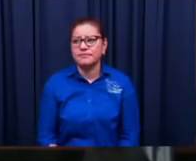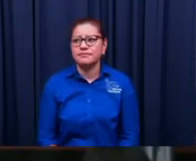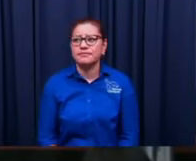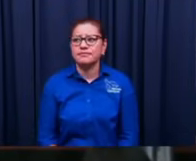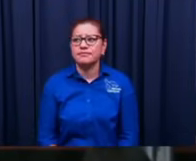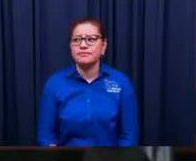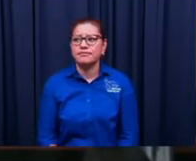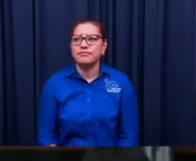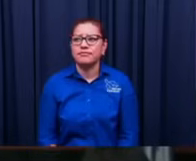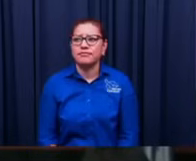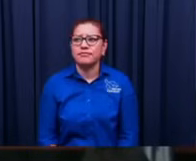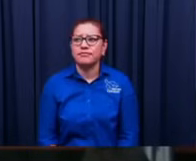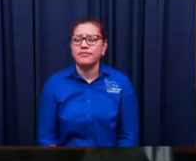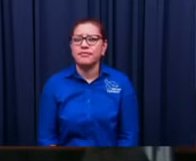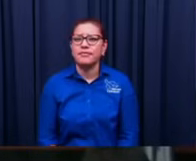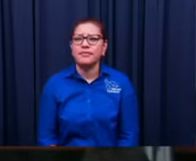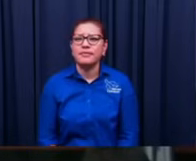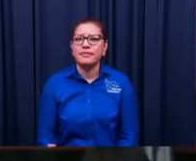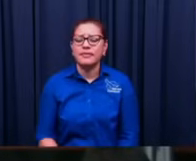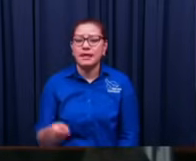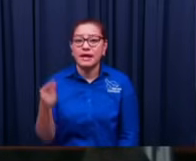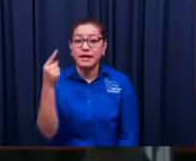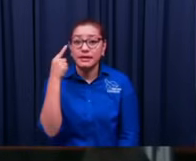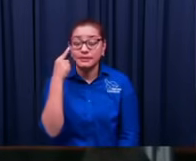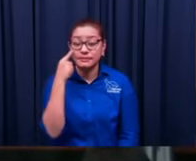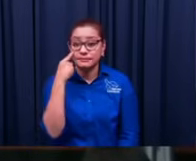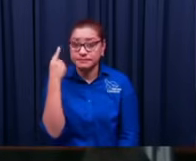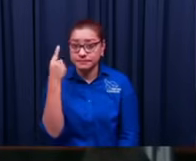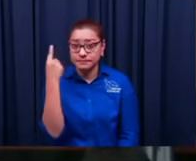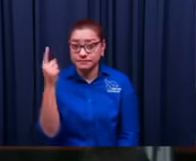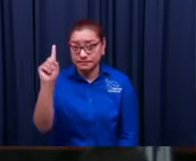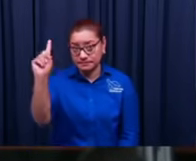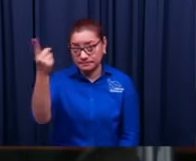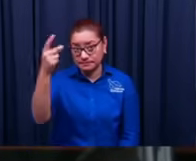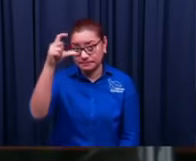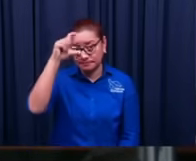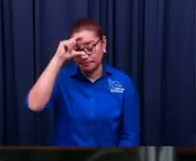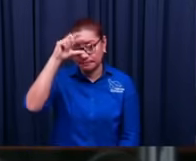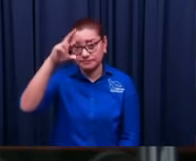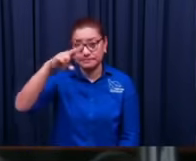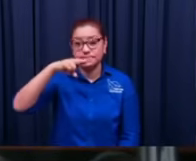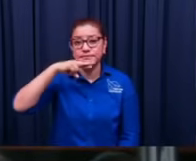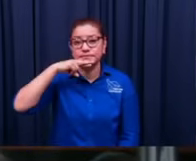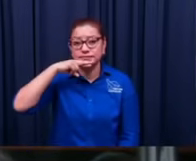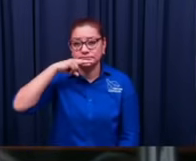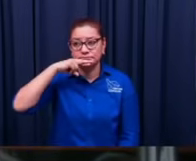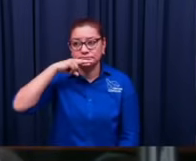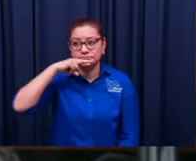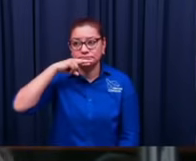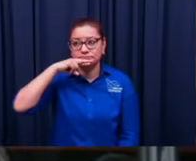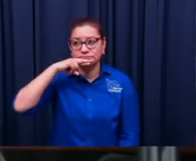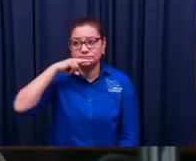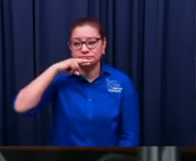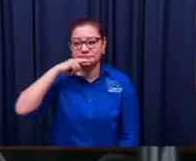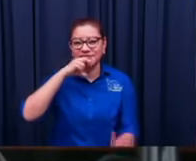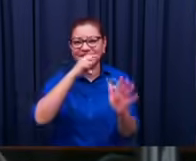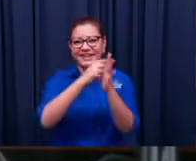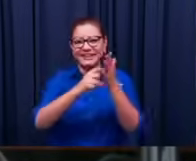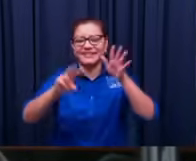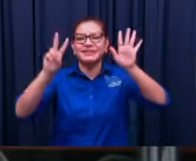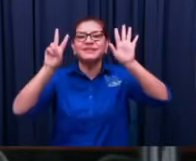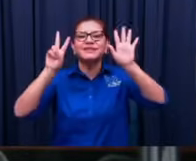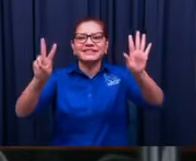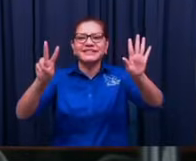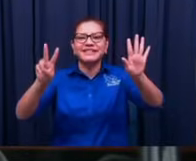Vamos a ver. ¿Dónde estás que no te veo? Está en Primera de Corintios. En el capítulo 7 es donde le preguntan a Pablo